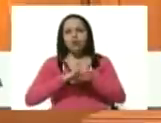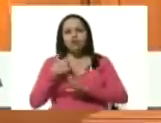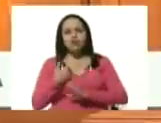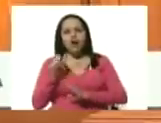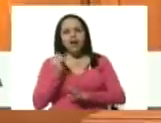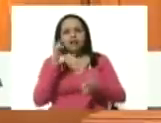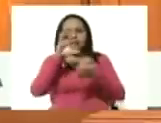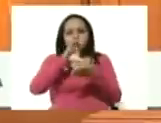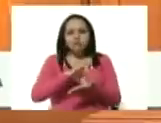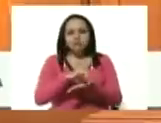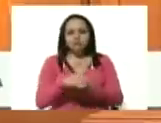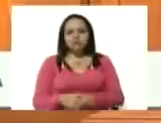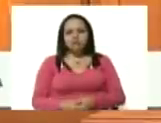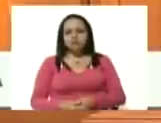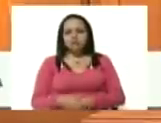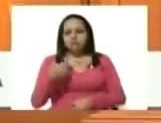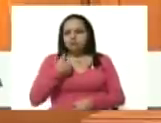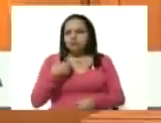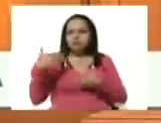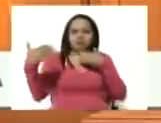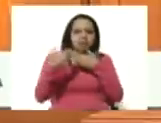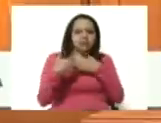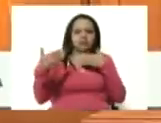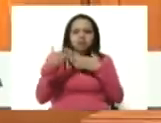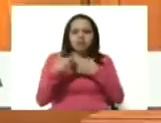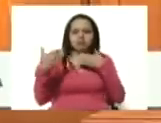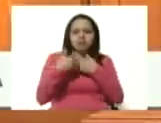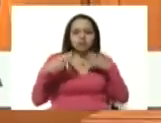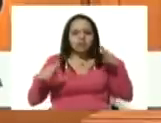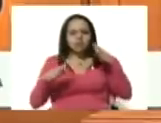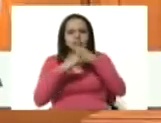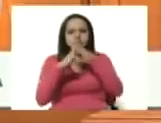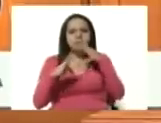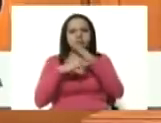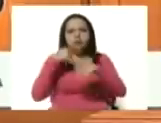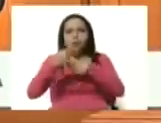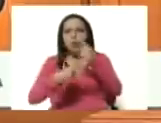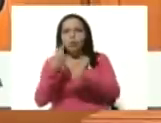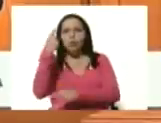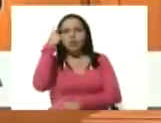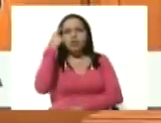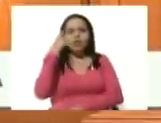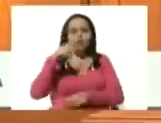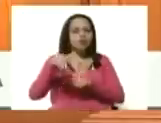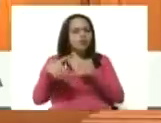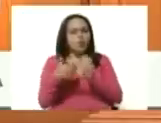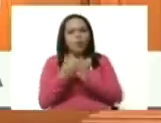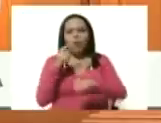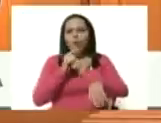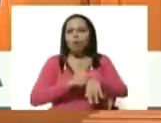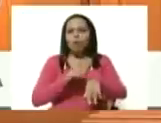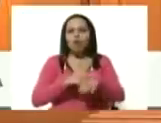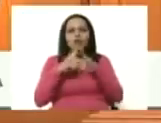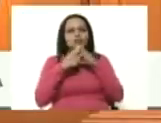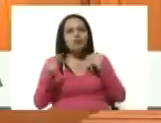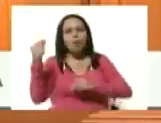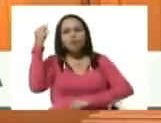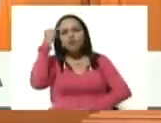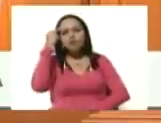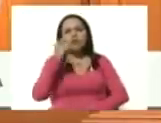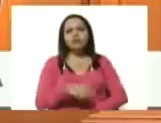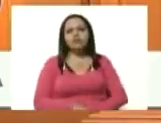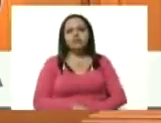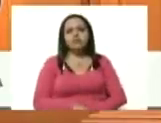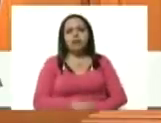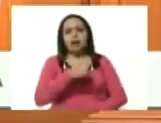huracán y de los ataques, las sanciones, las persecuciones todos los días, a toda hora. todos los días el